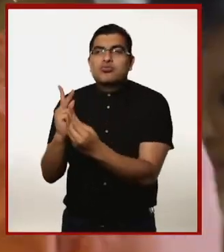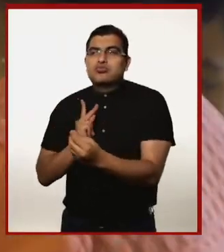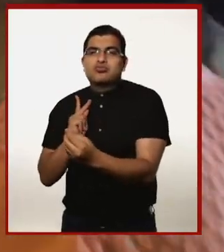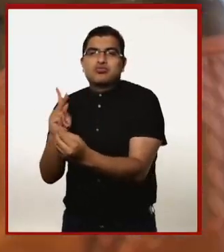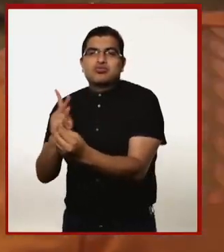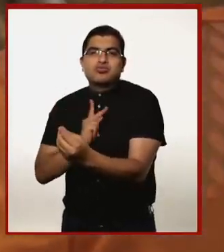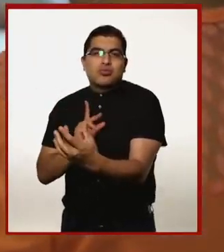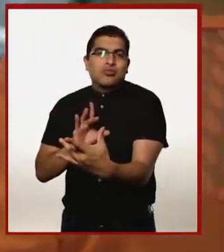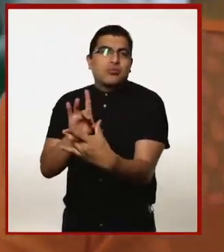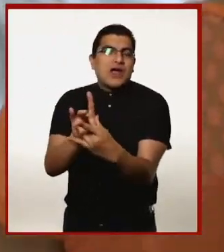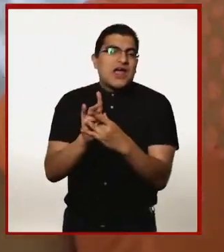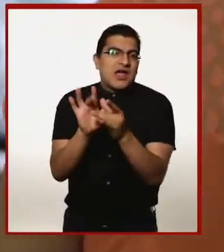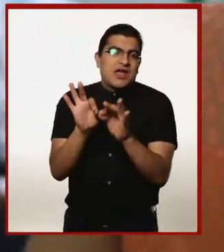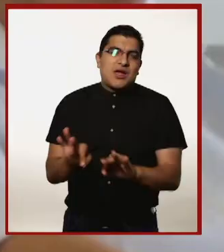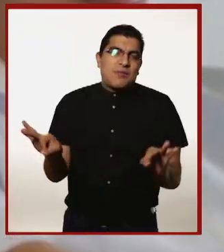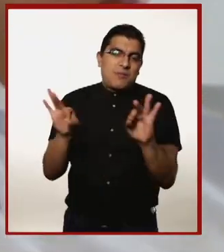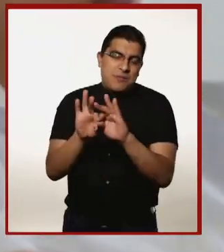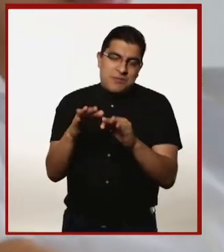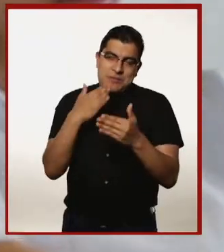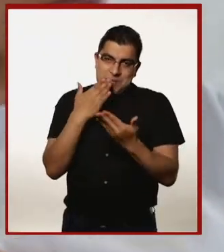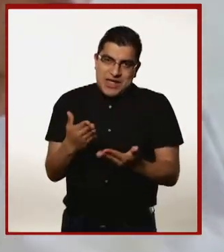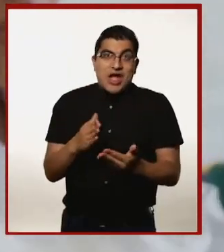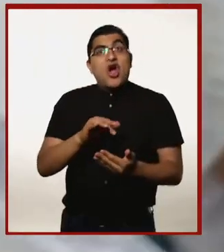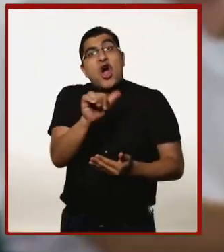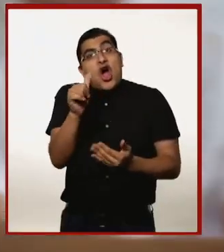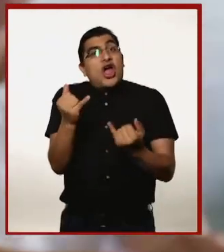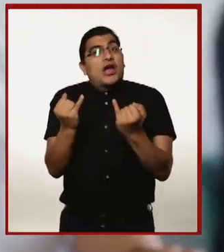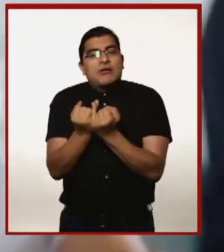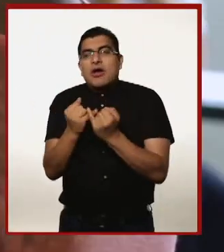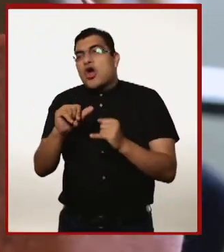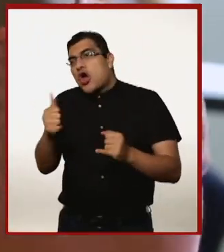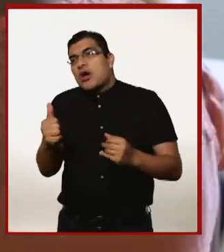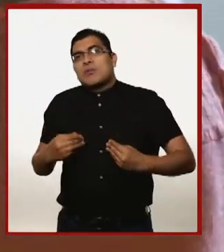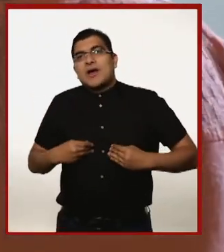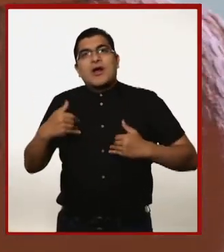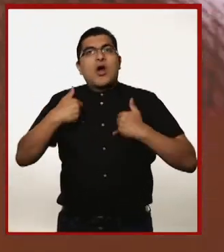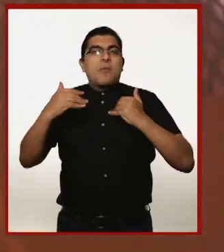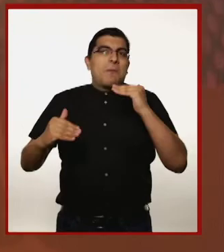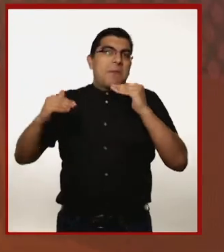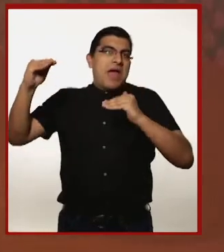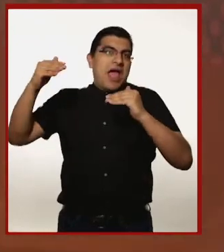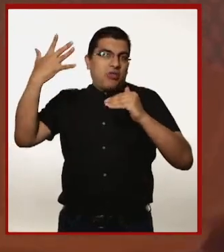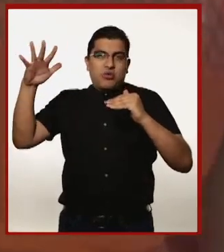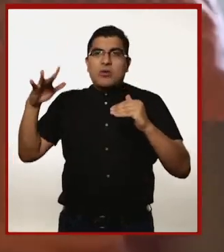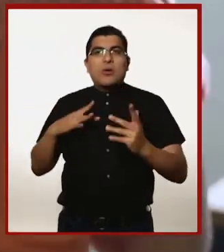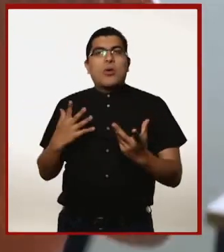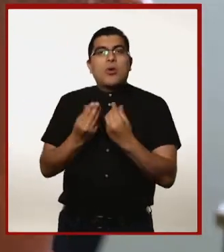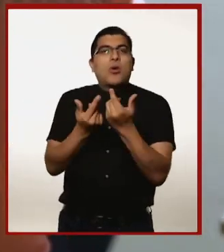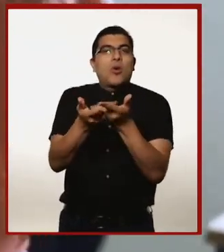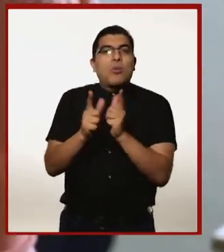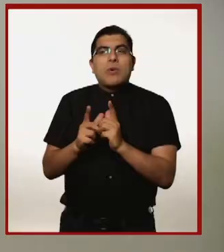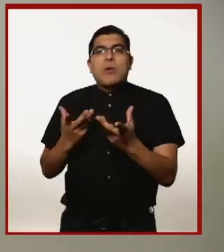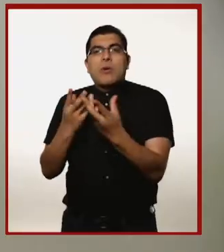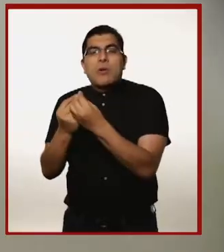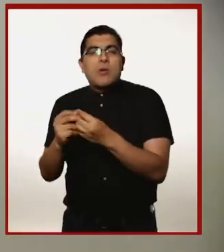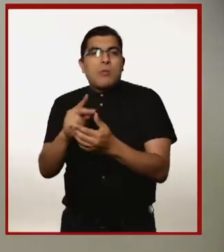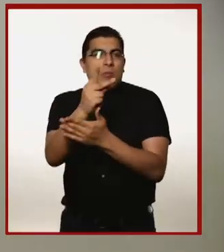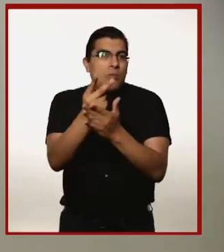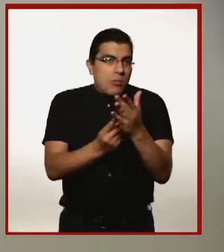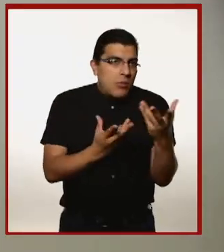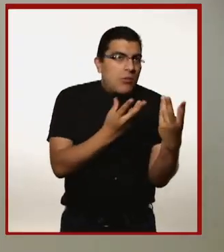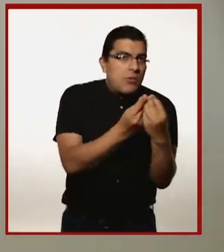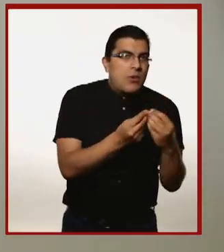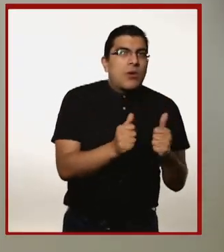un referente mucho más importante. Y bueno, en otras etapas, grupos en los que formamos parte de